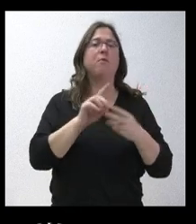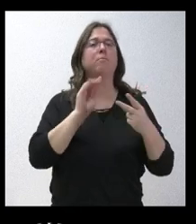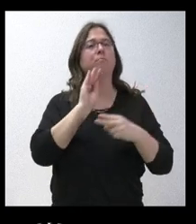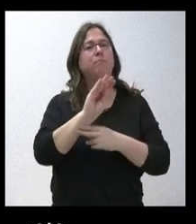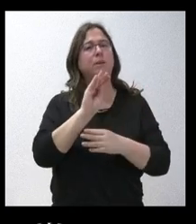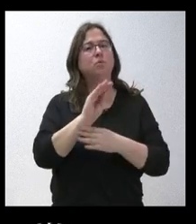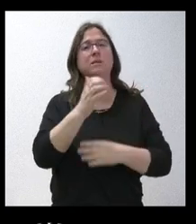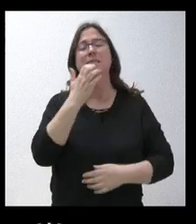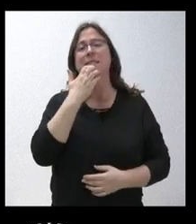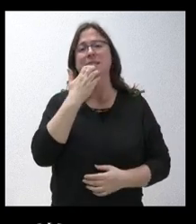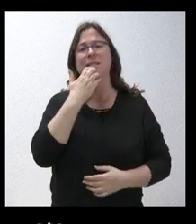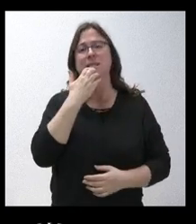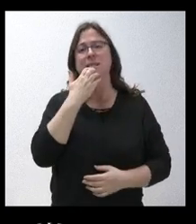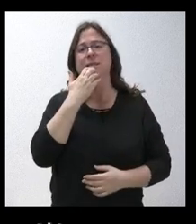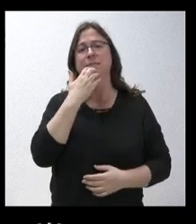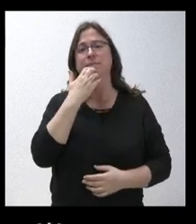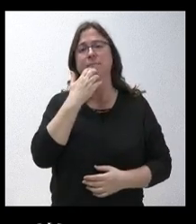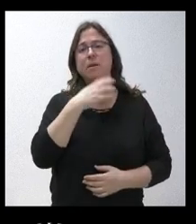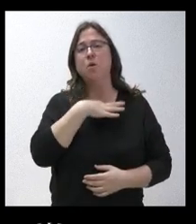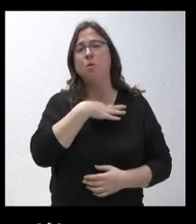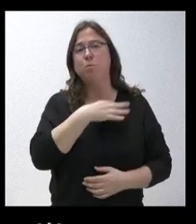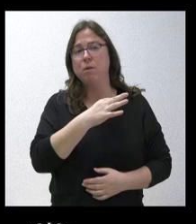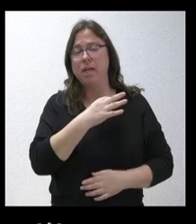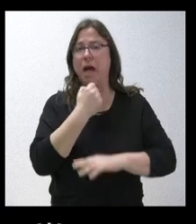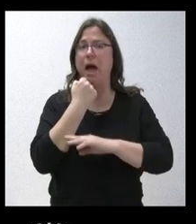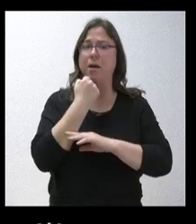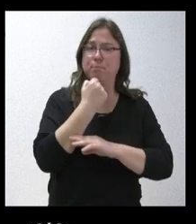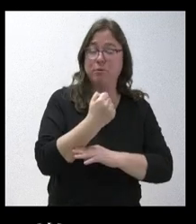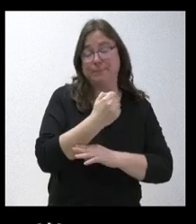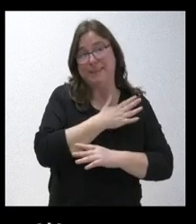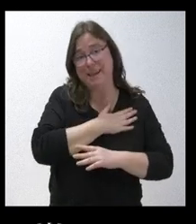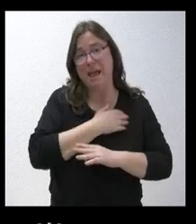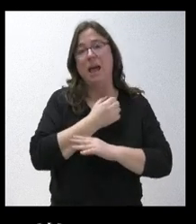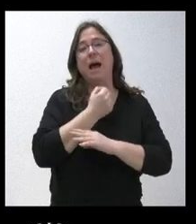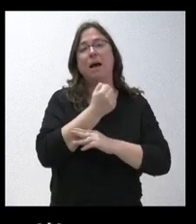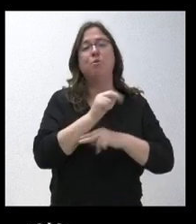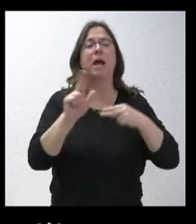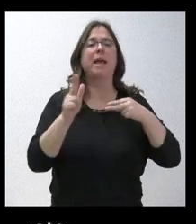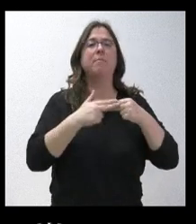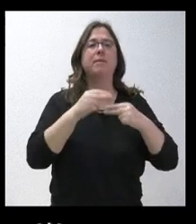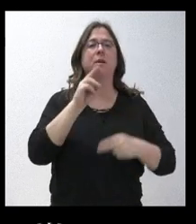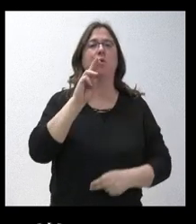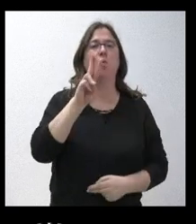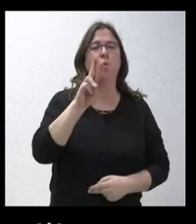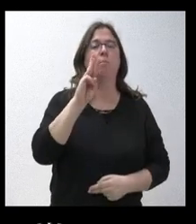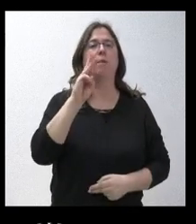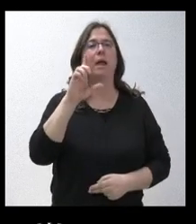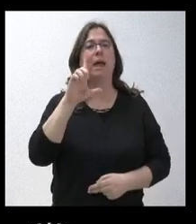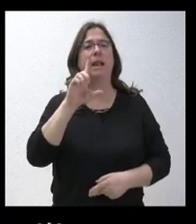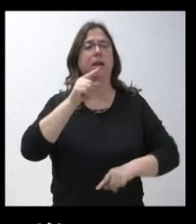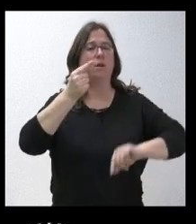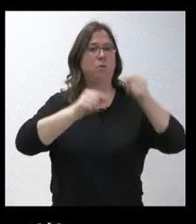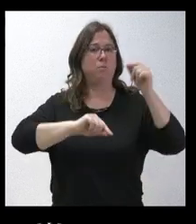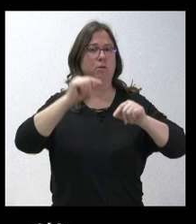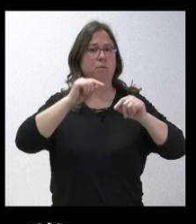ver si sería favorable de de apoyar la enmienda de upl a los presupuestos